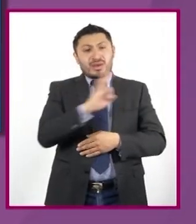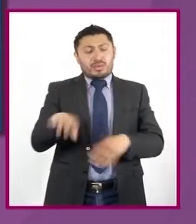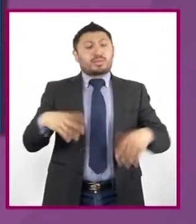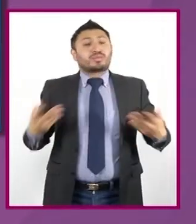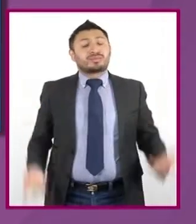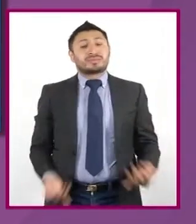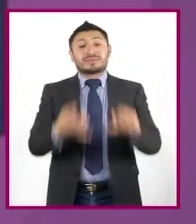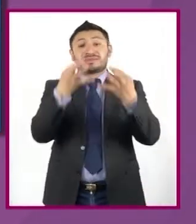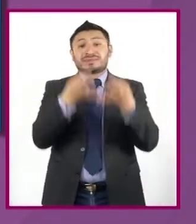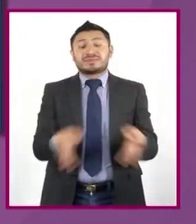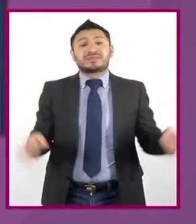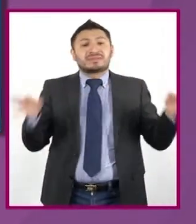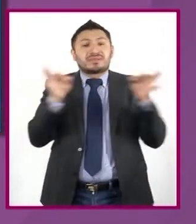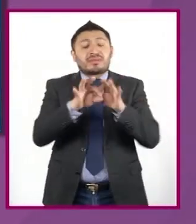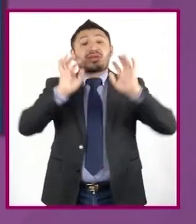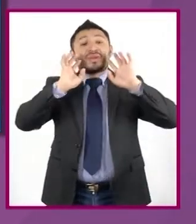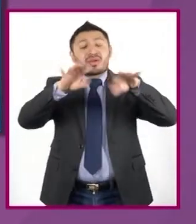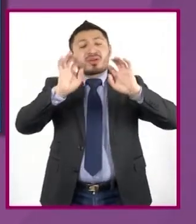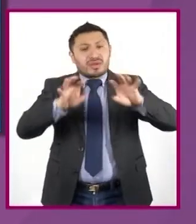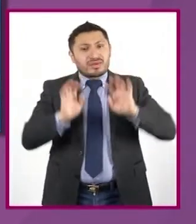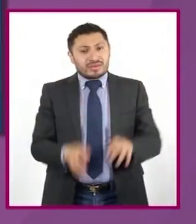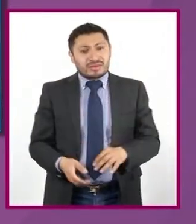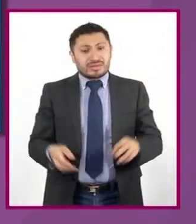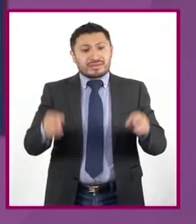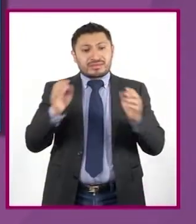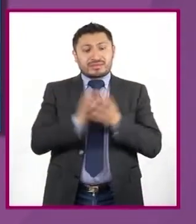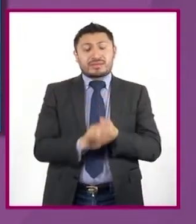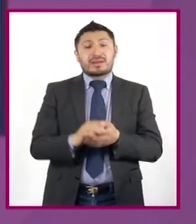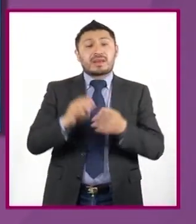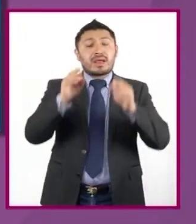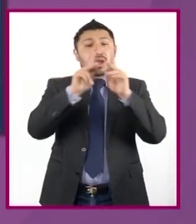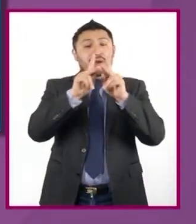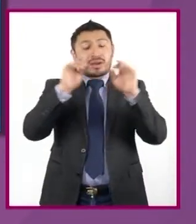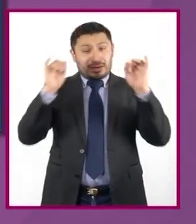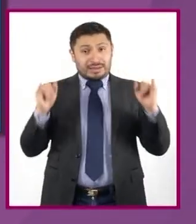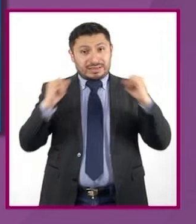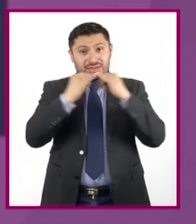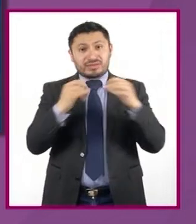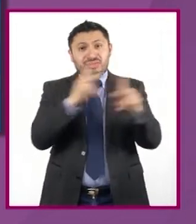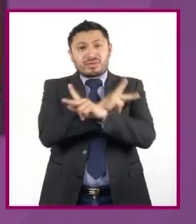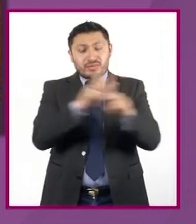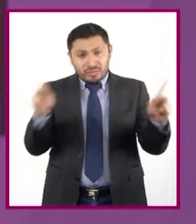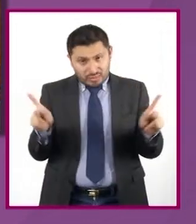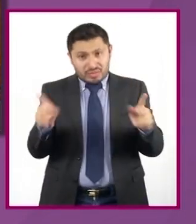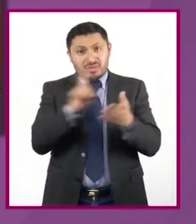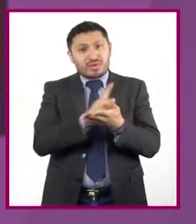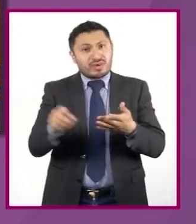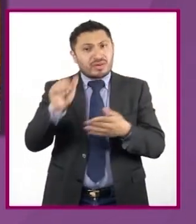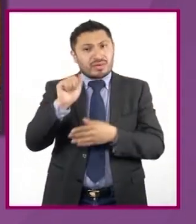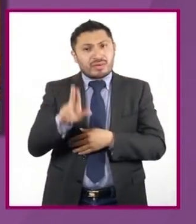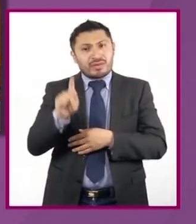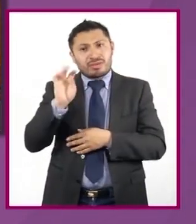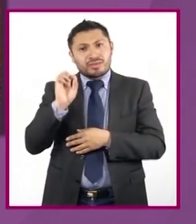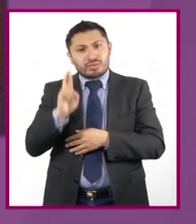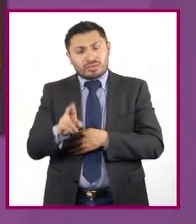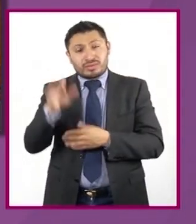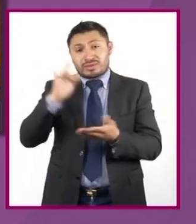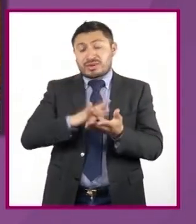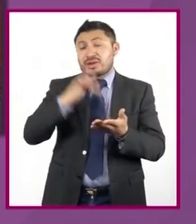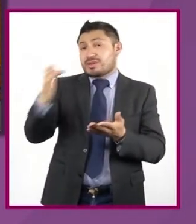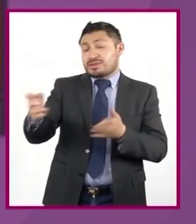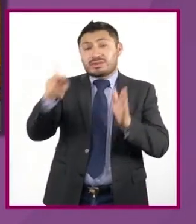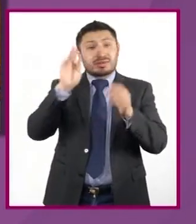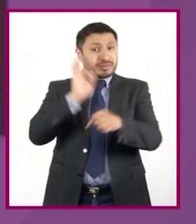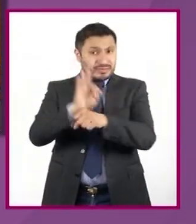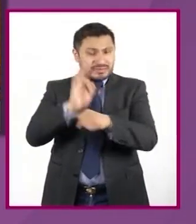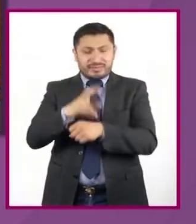es indispensable registrar la obra en el Registro Público del Derecho de Autor. Gracias a la protección de estos